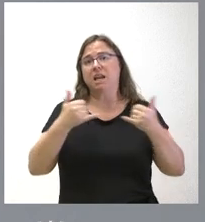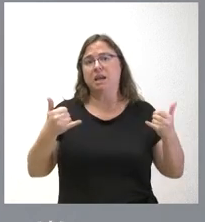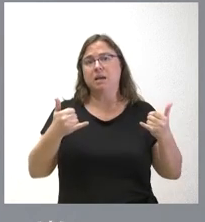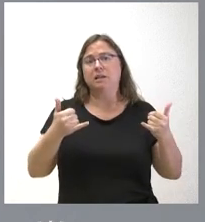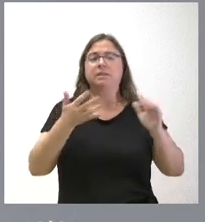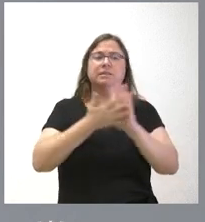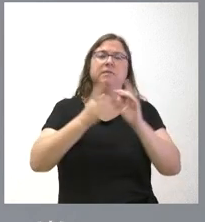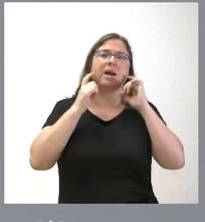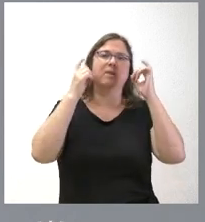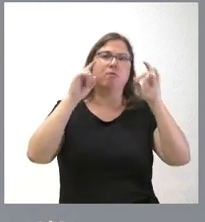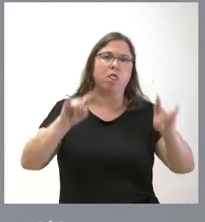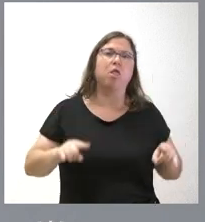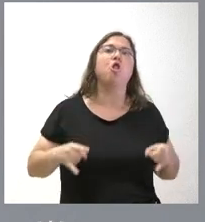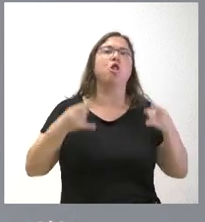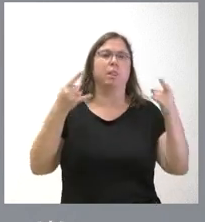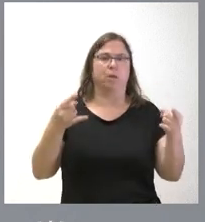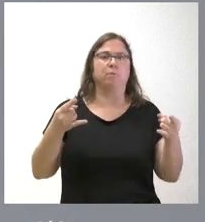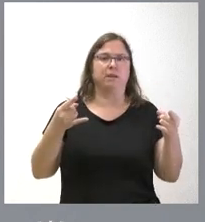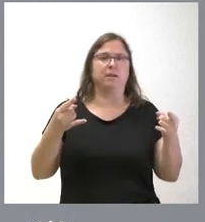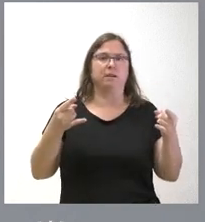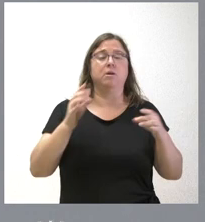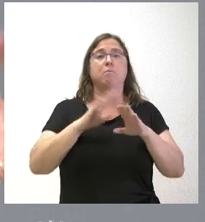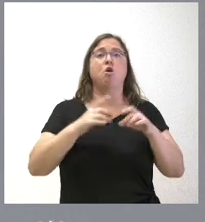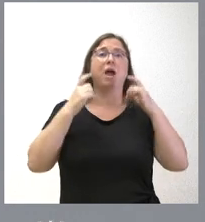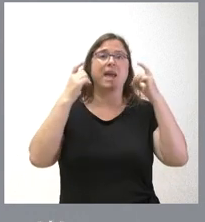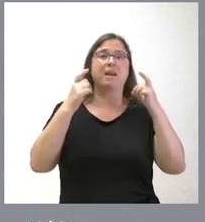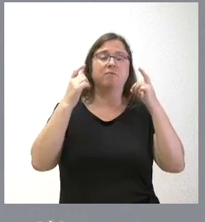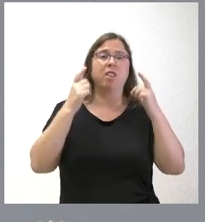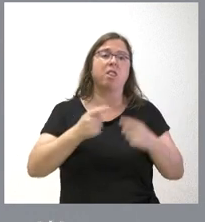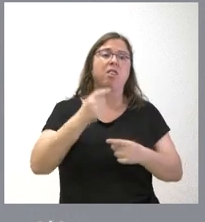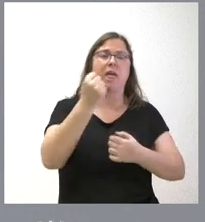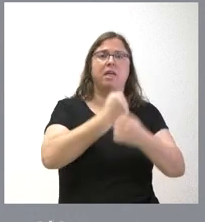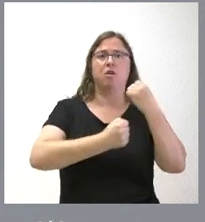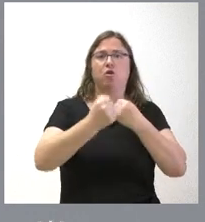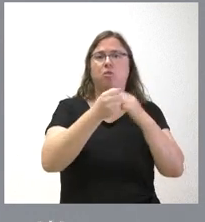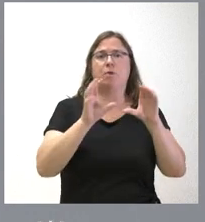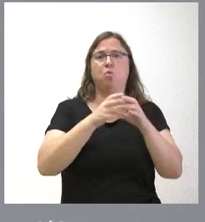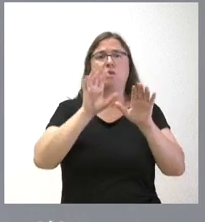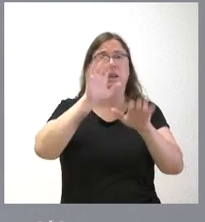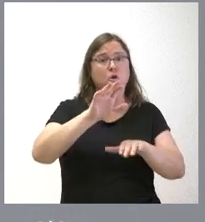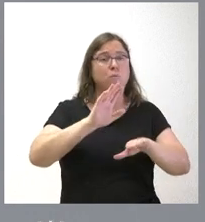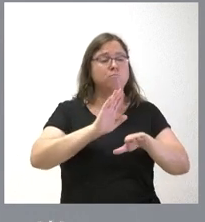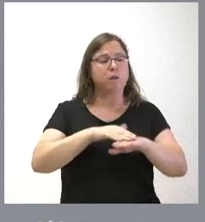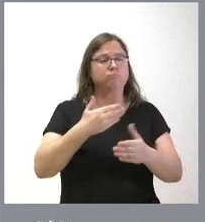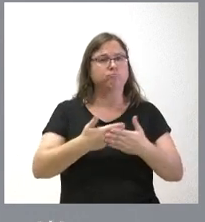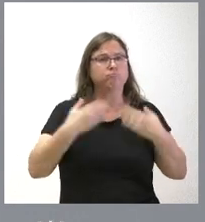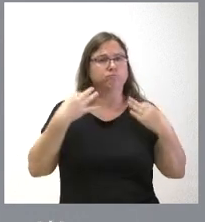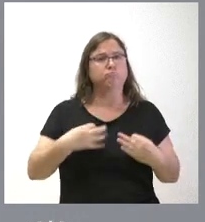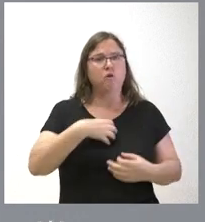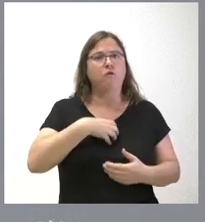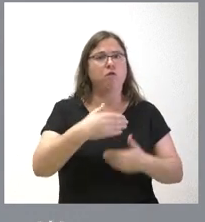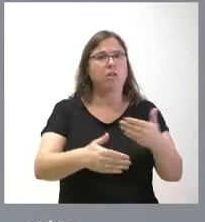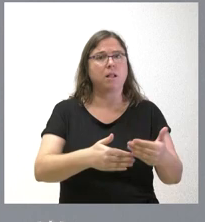un esfuerzo doble no no solamente el esfuerzo de la aportación económica que ha hecho la junta de Castilla y León para garantizar el funcionamiento del serla